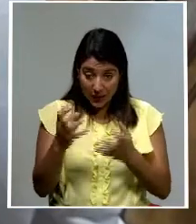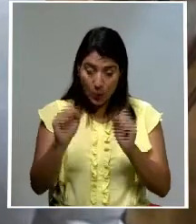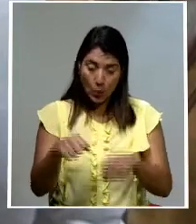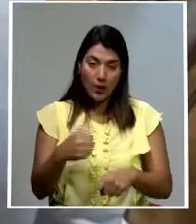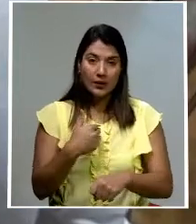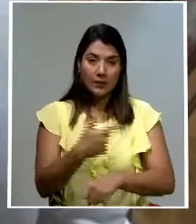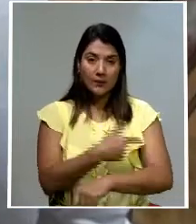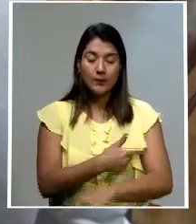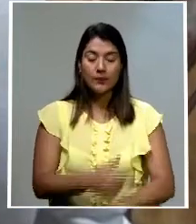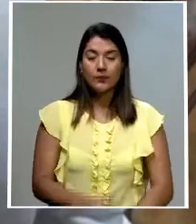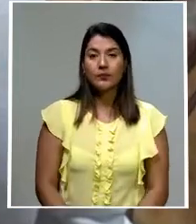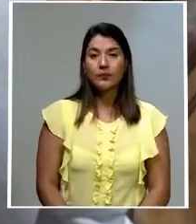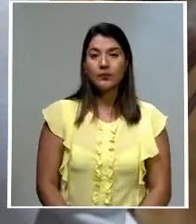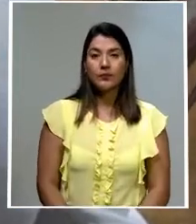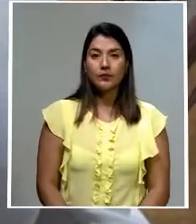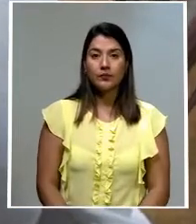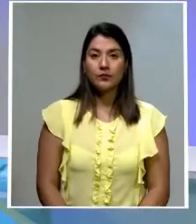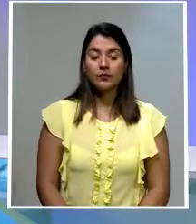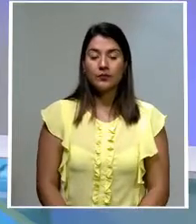inocularse.